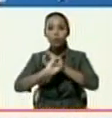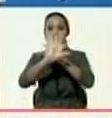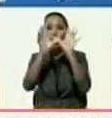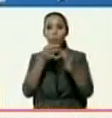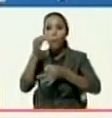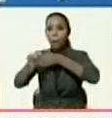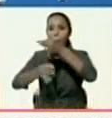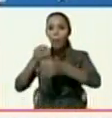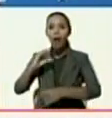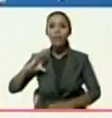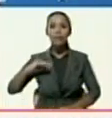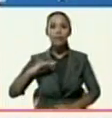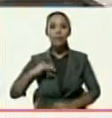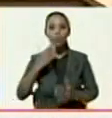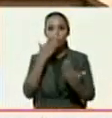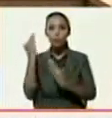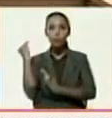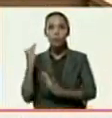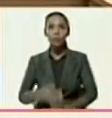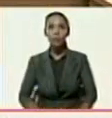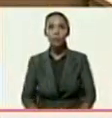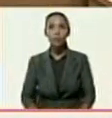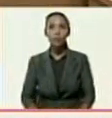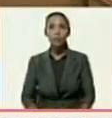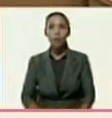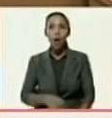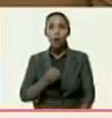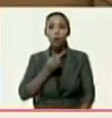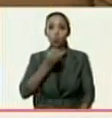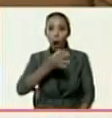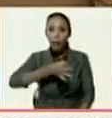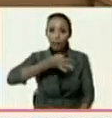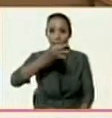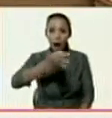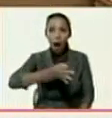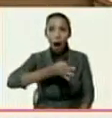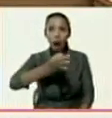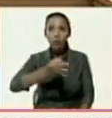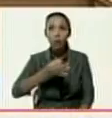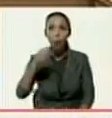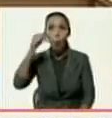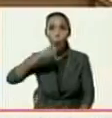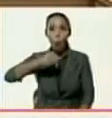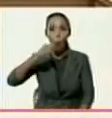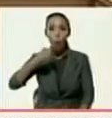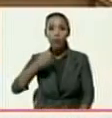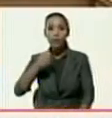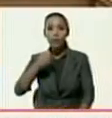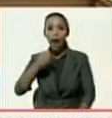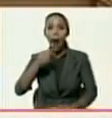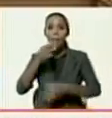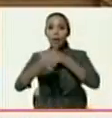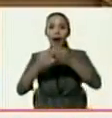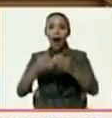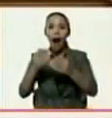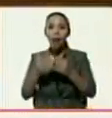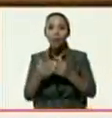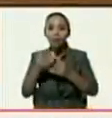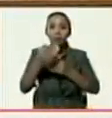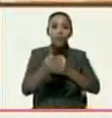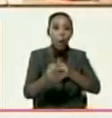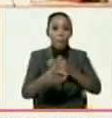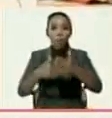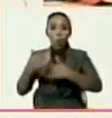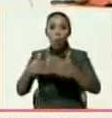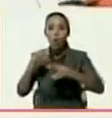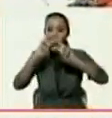del CICPC, Douglas Rico. Buenas tardes. Hoy vamos a dar un adelanto de lo que son las investigaciones